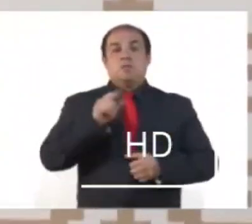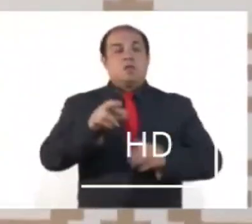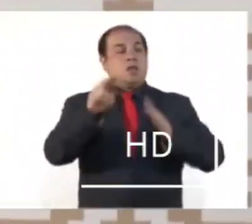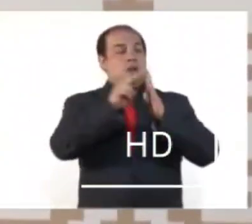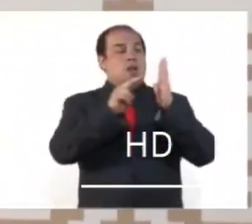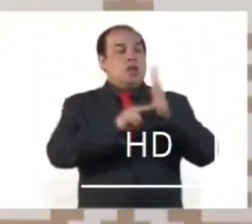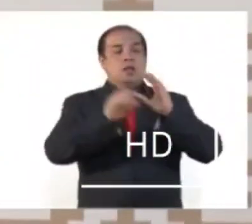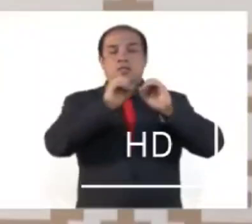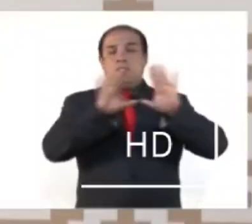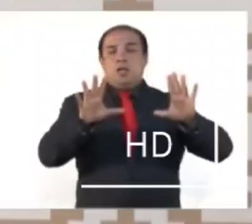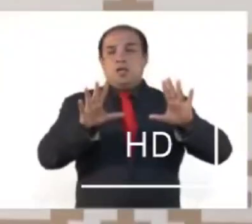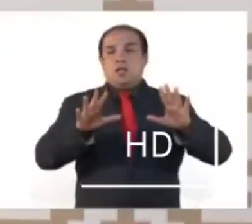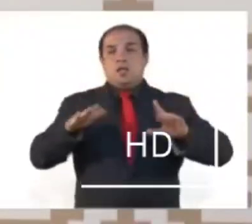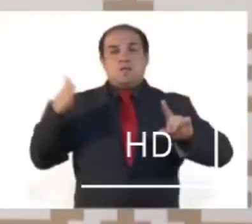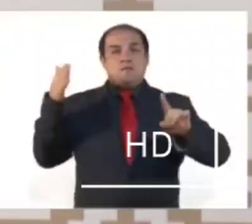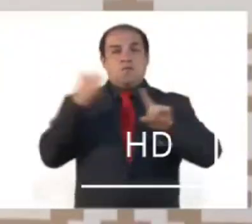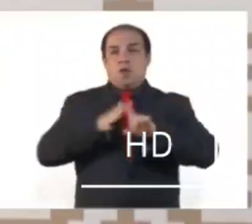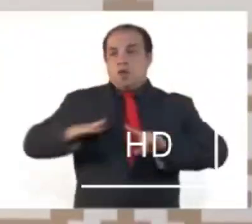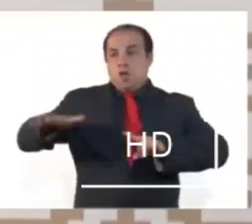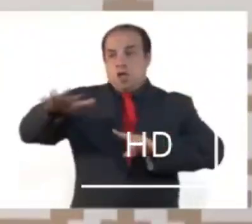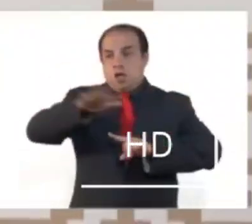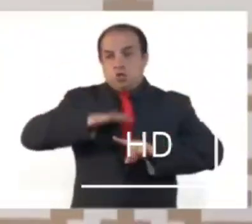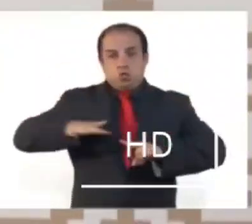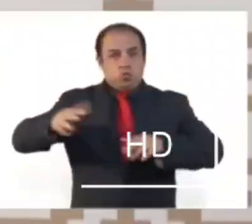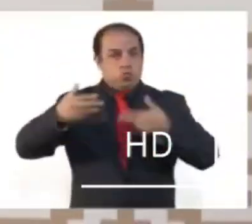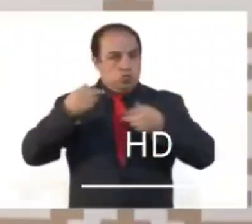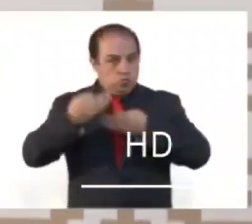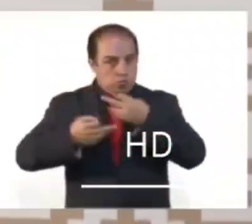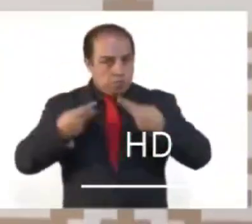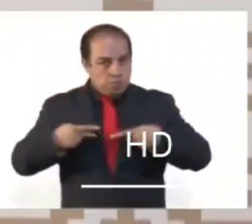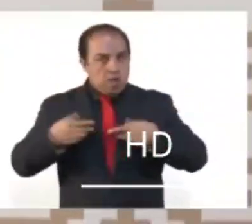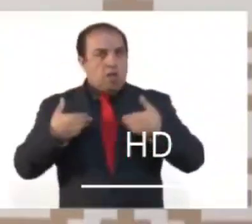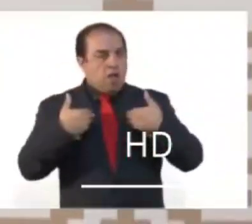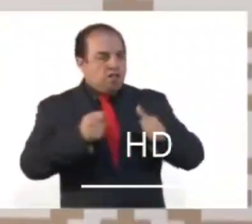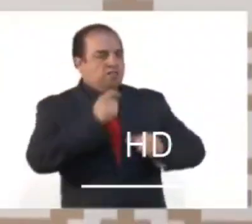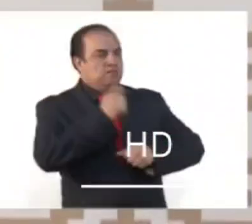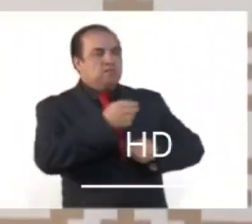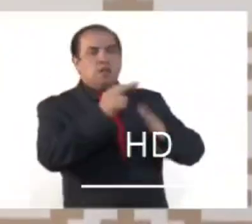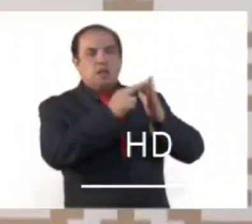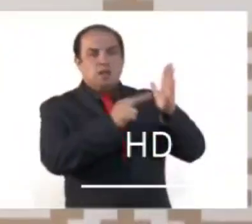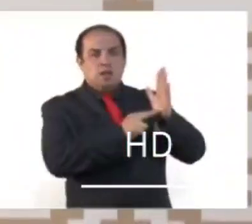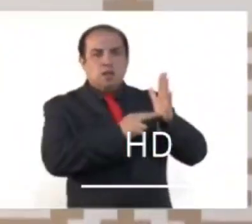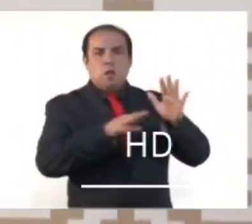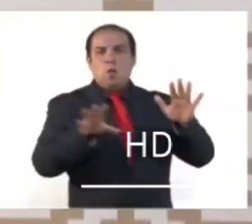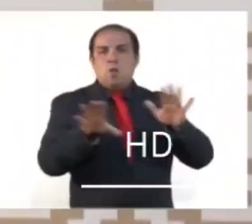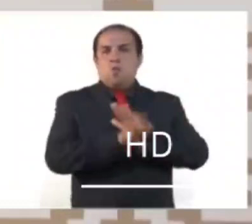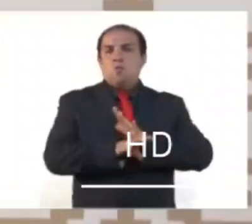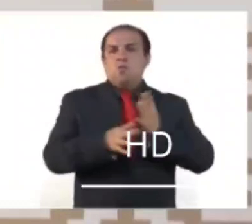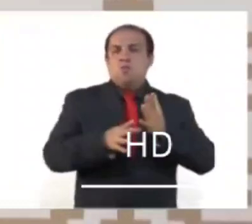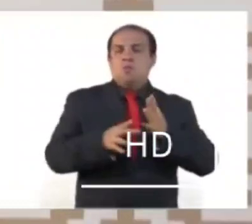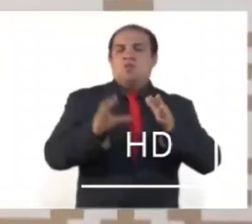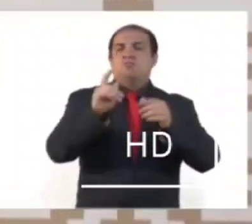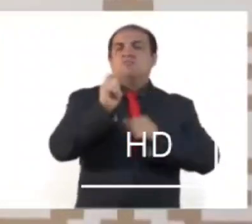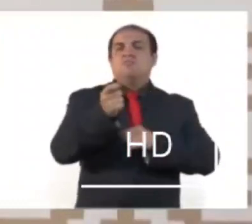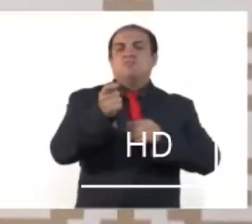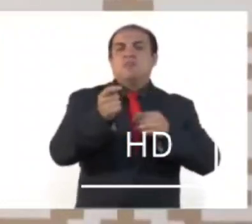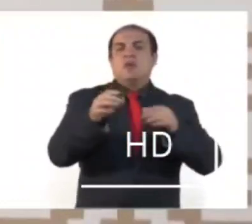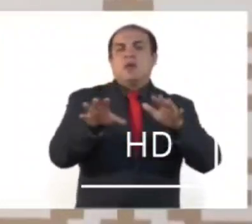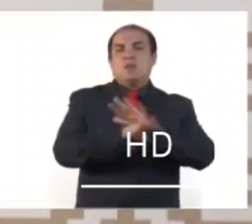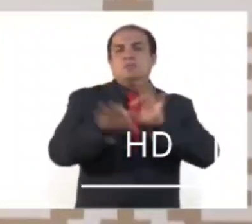que todas y todos las puedan entender. ¿Cómo resumimos los cambios más importantes? Bueno, por un